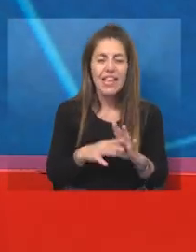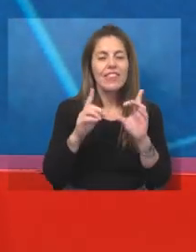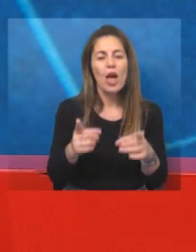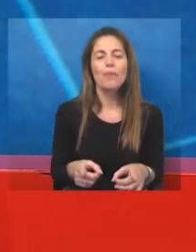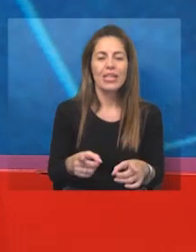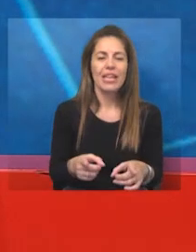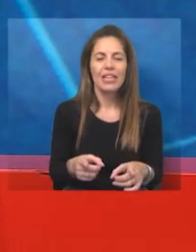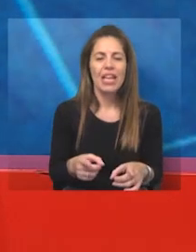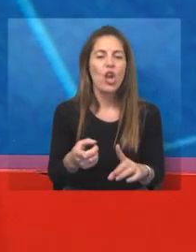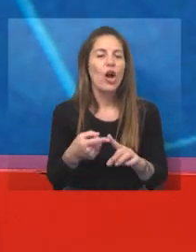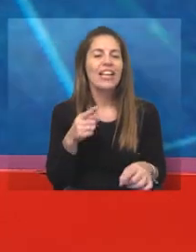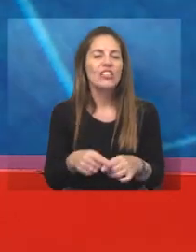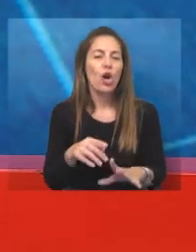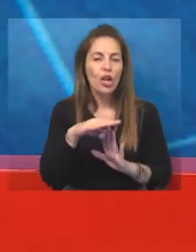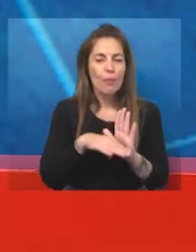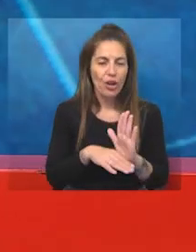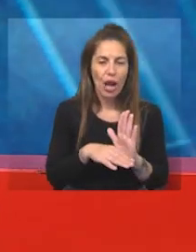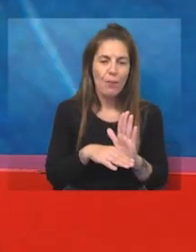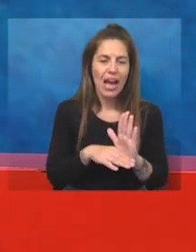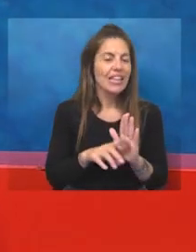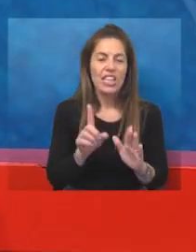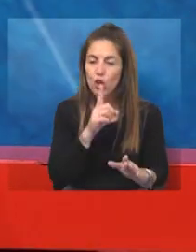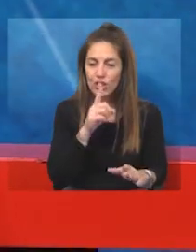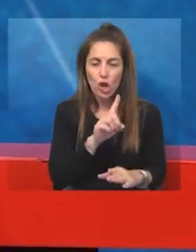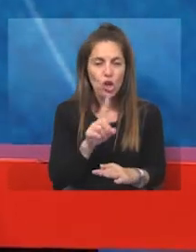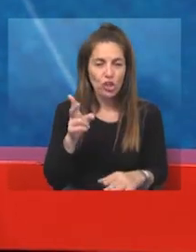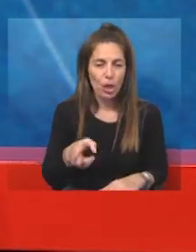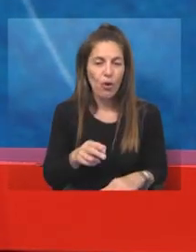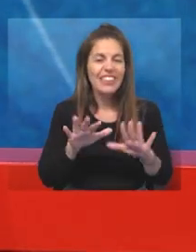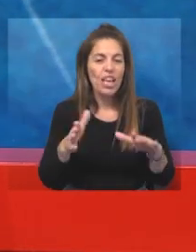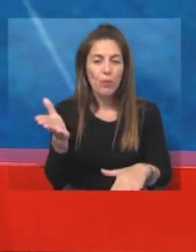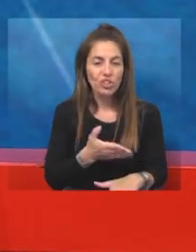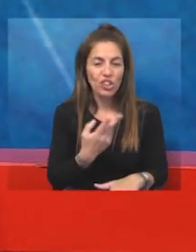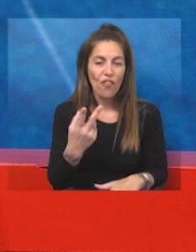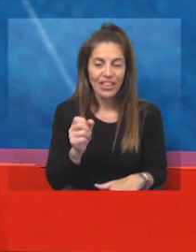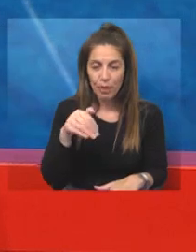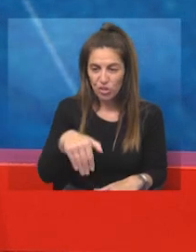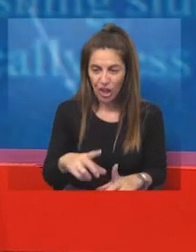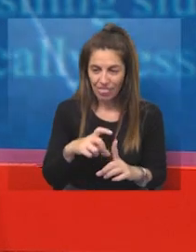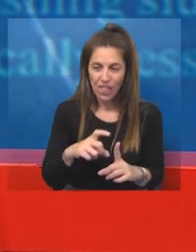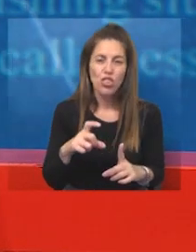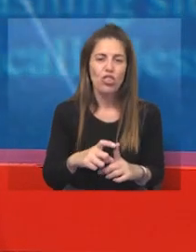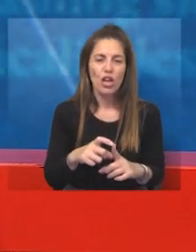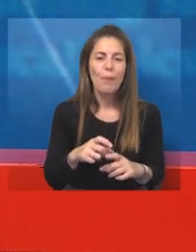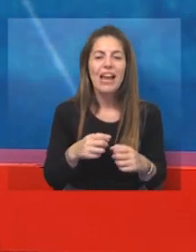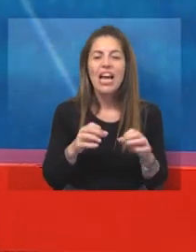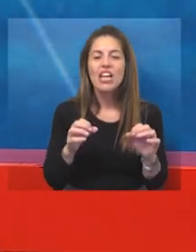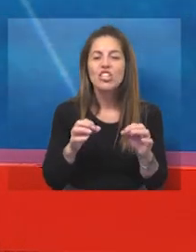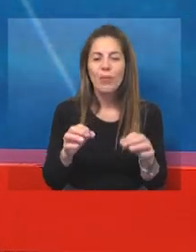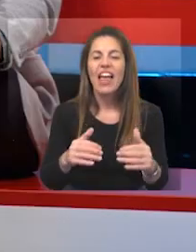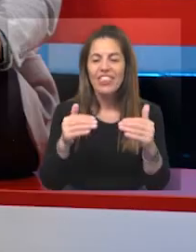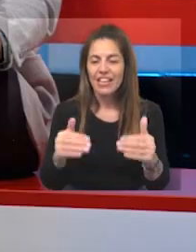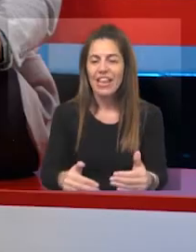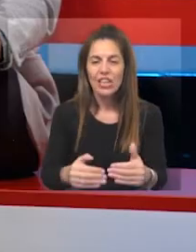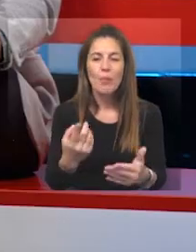también de lo que tiene que ver con el programa it tabú que recibe un el 10% de esos 20 millones de dólares eh para llevar adelante los